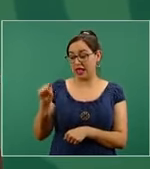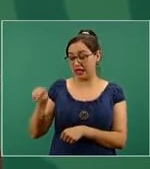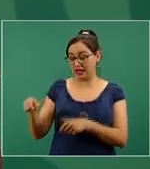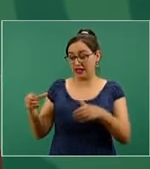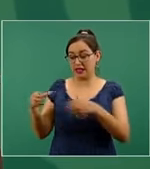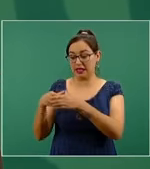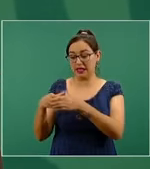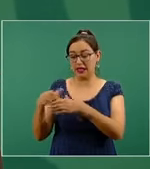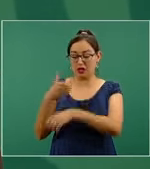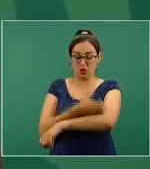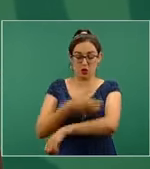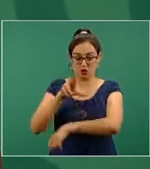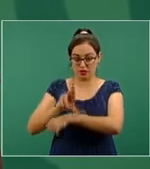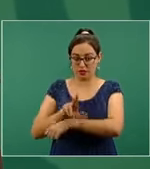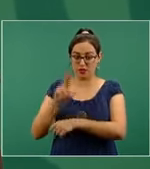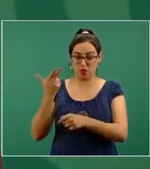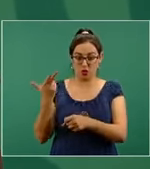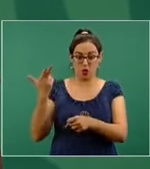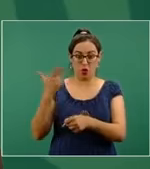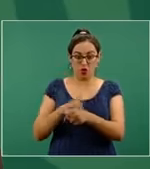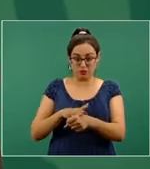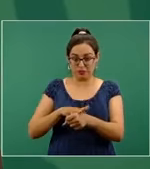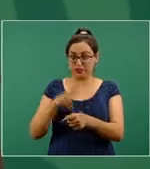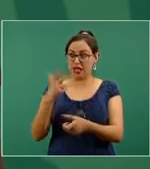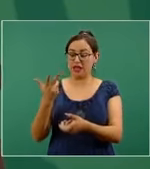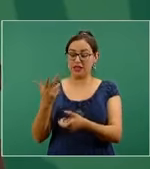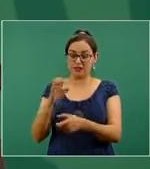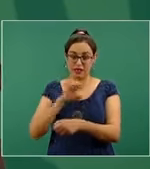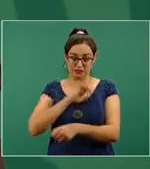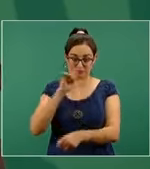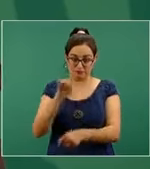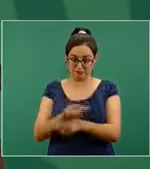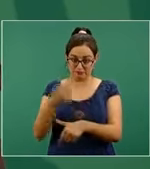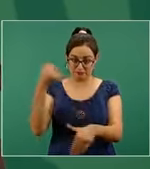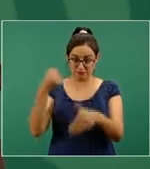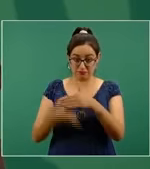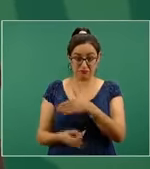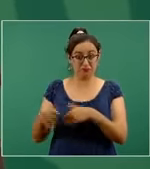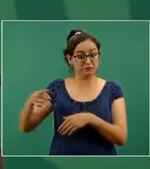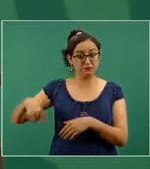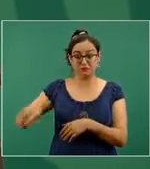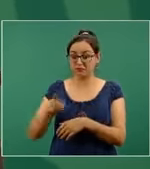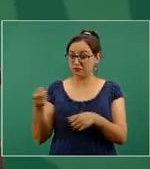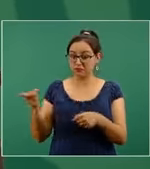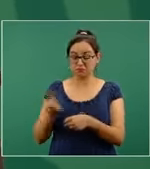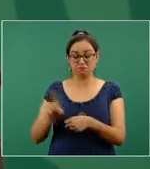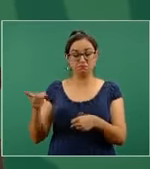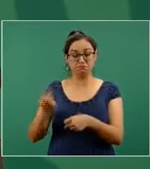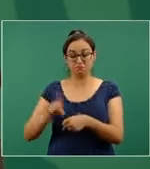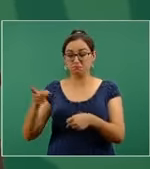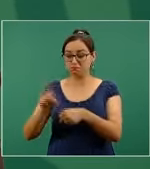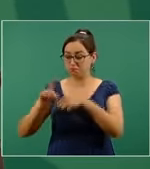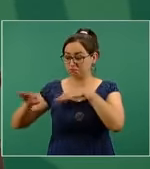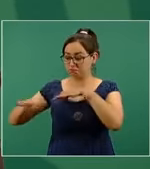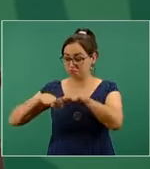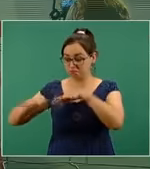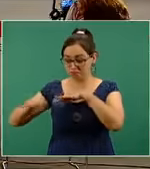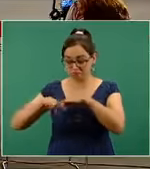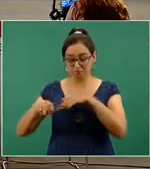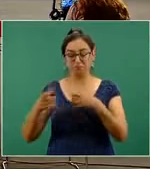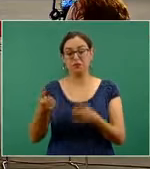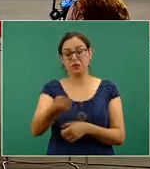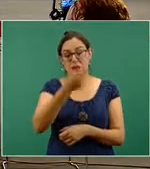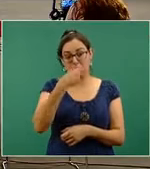de Alta Especialidad, precisamente, que está sesionando permanentemente y está revisando todos